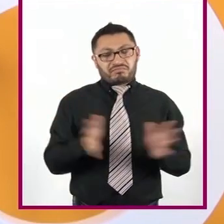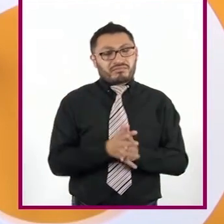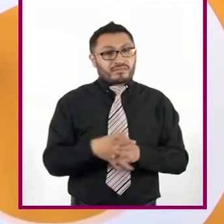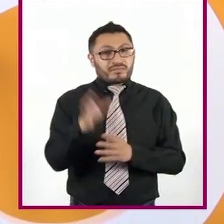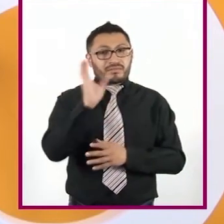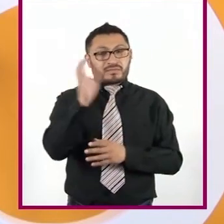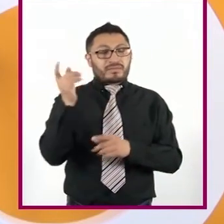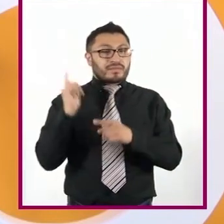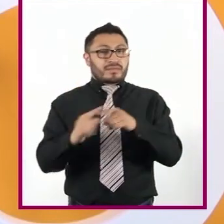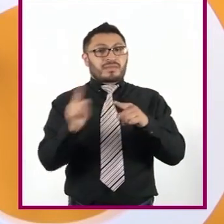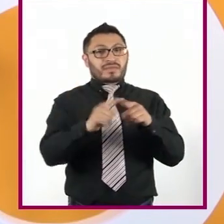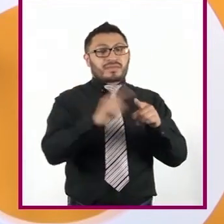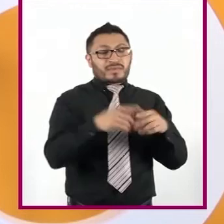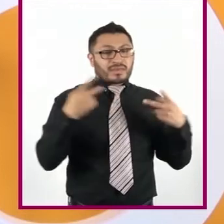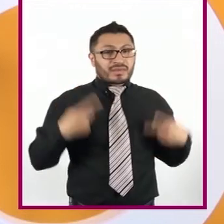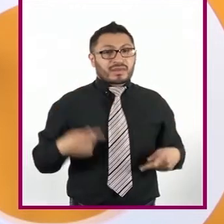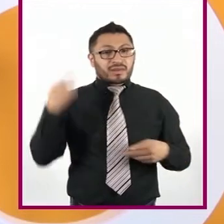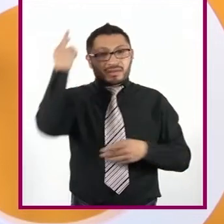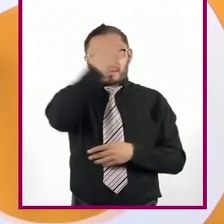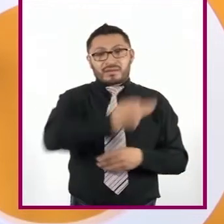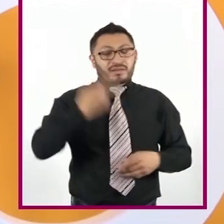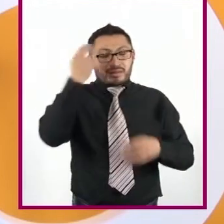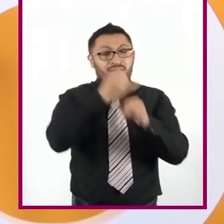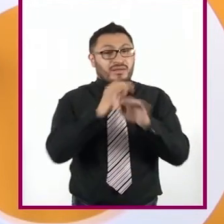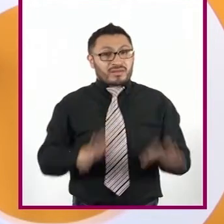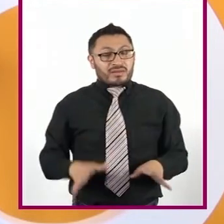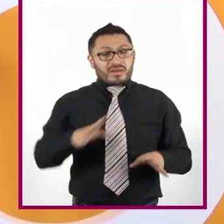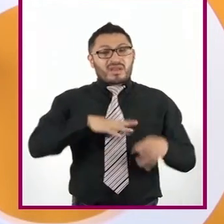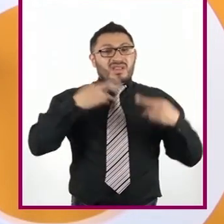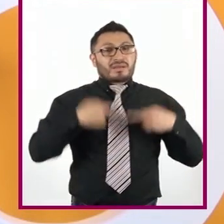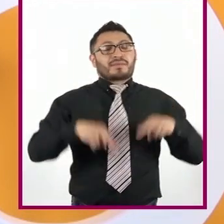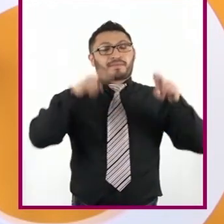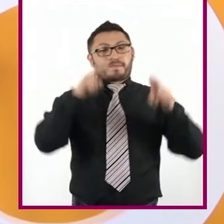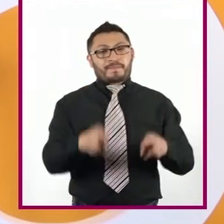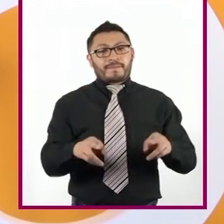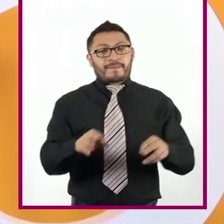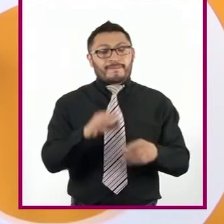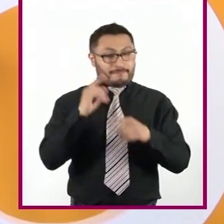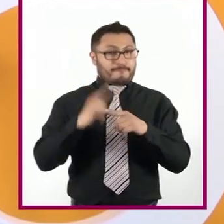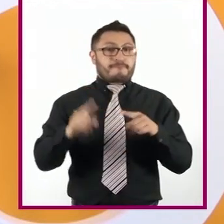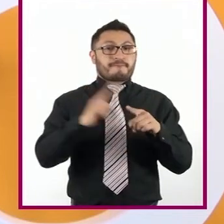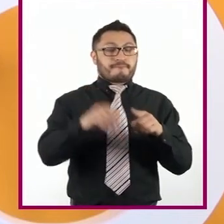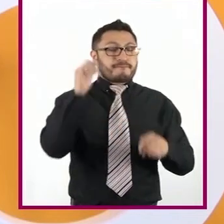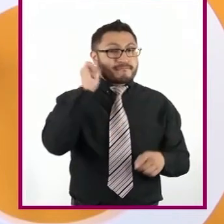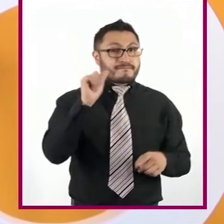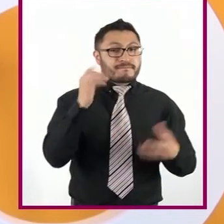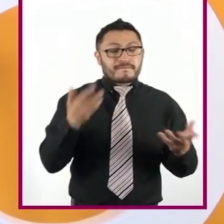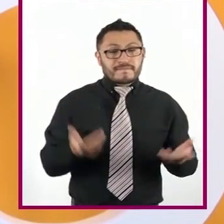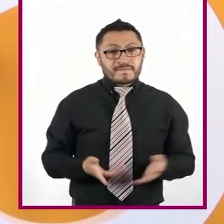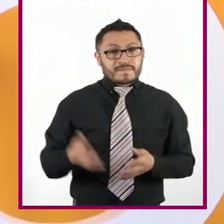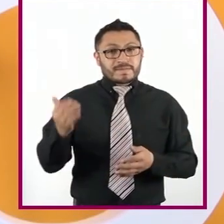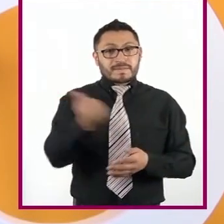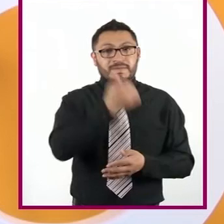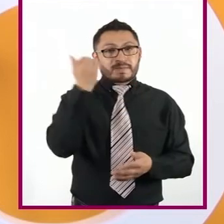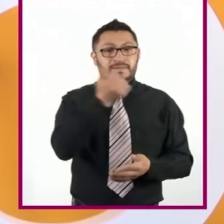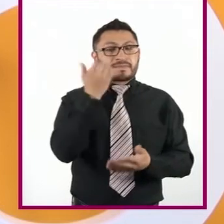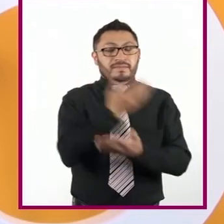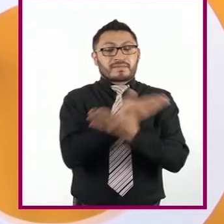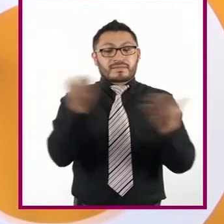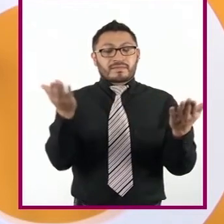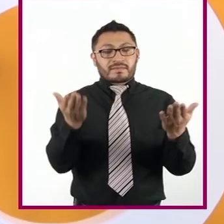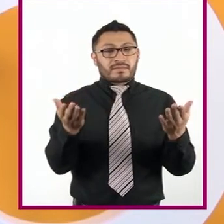Cuando distintas personas analizan los datos, las representaciones son diferentes. Alumnas y